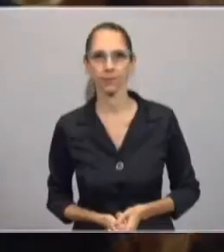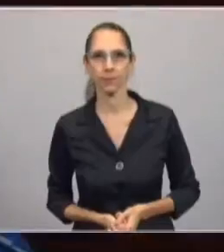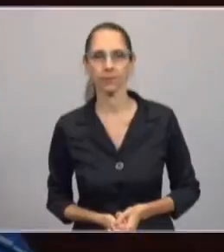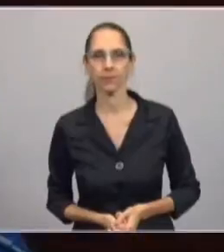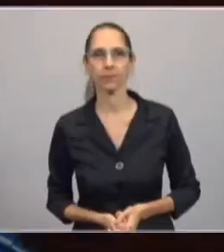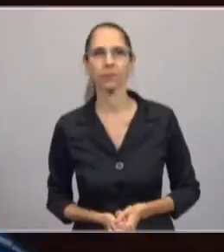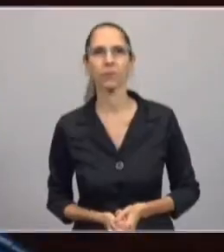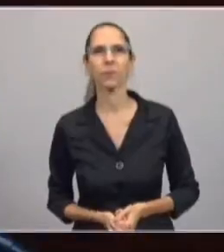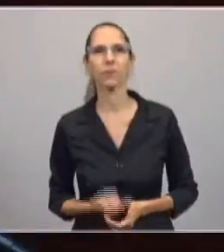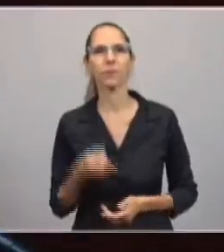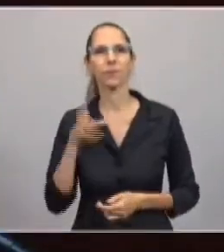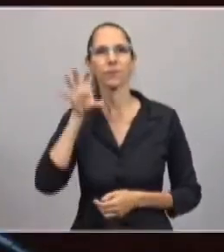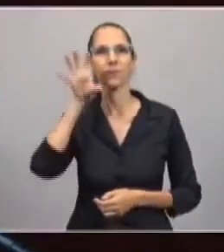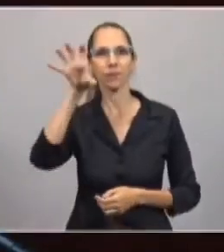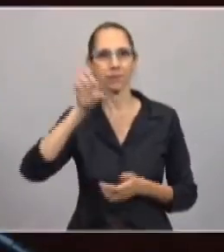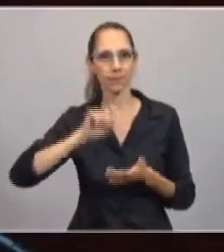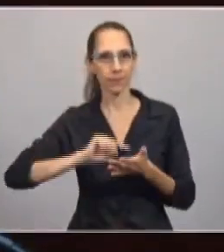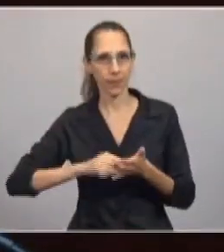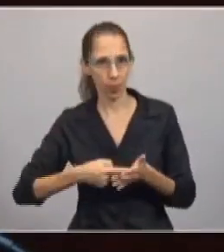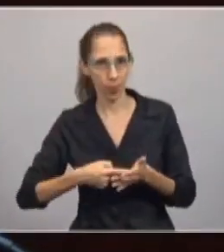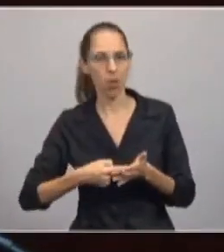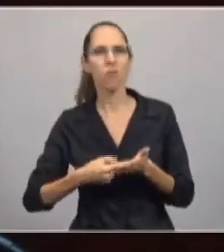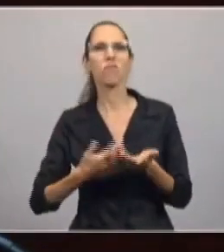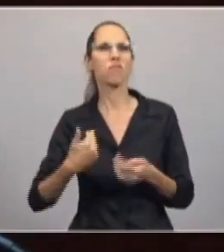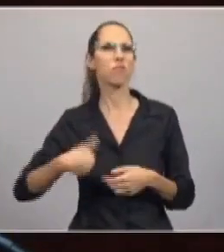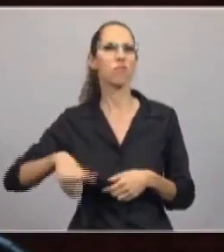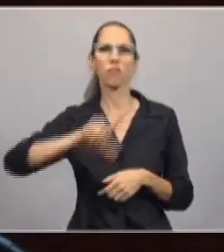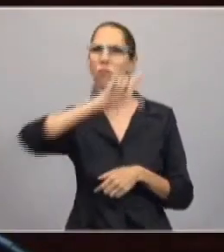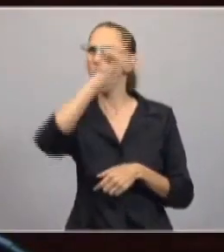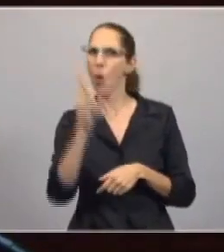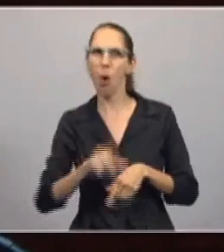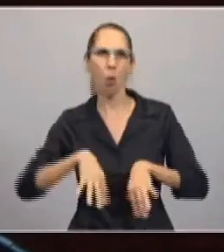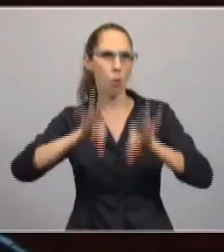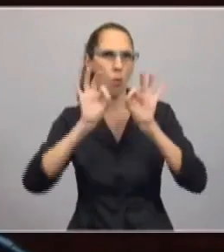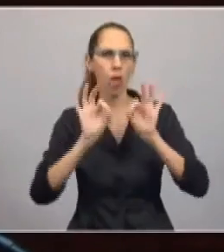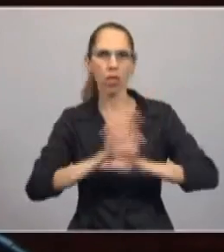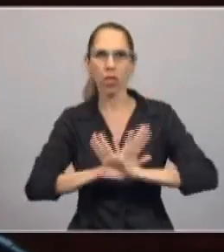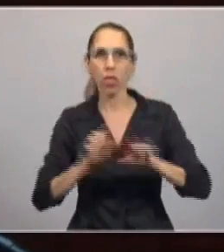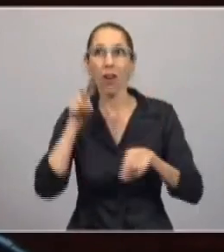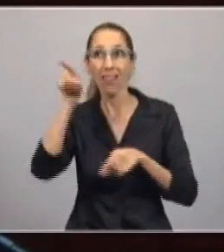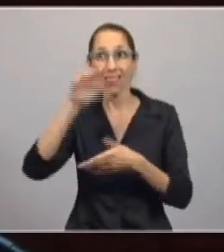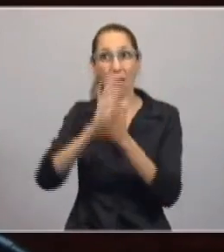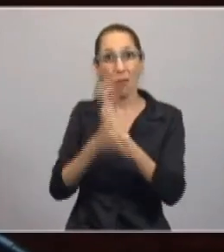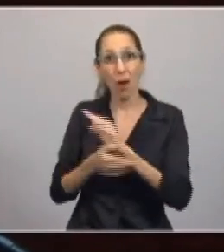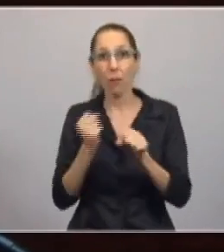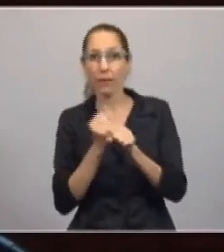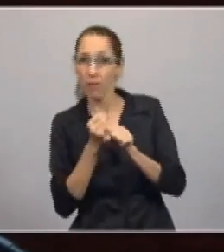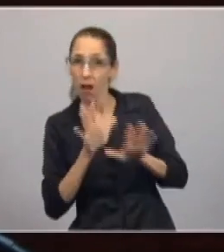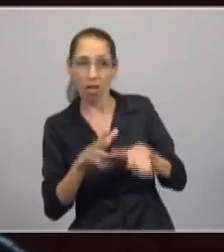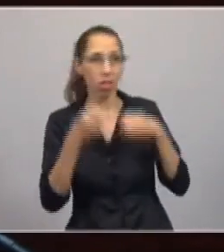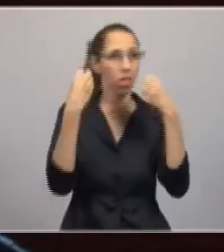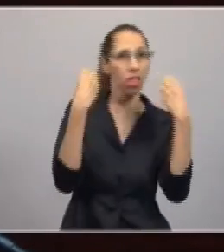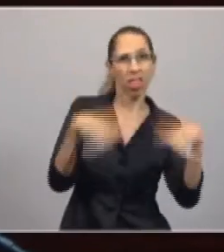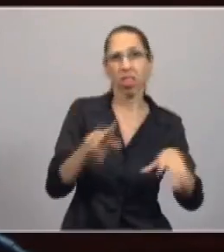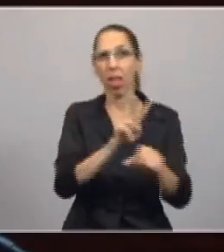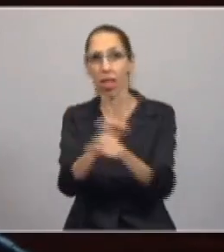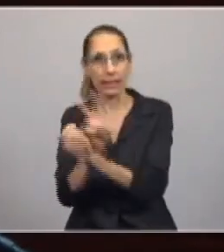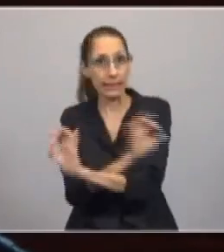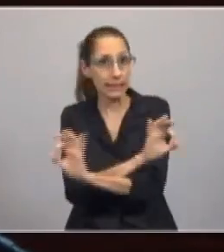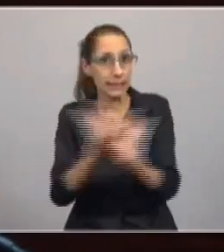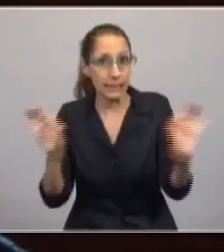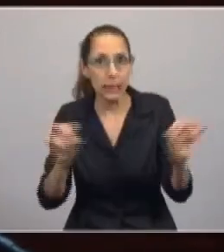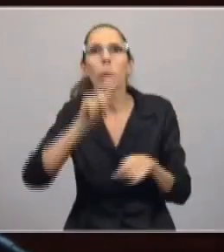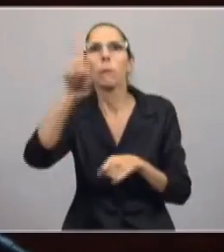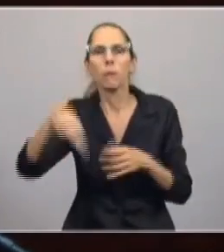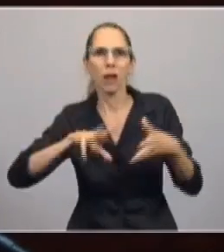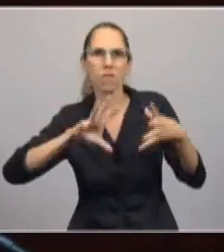En la provincia de Buenos Aires y en todo el país, esta política de abandono y desprotección está provocando un deterioro y un